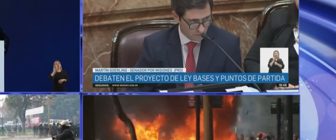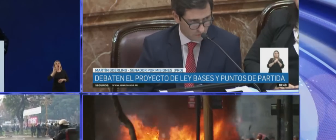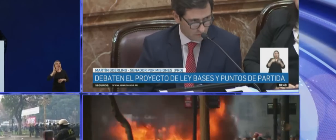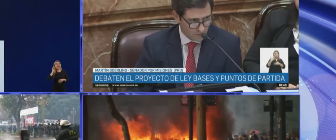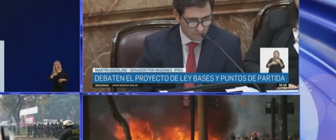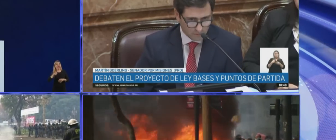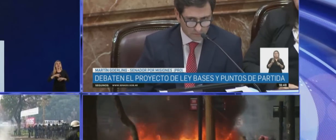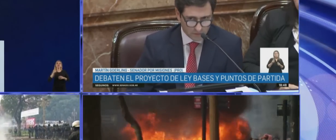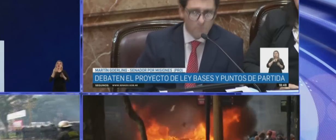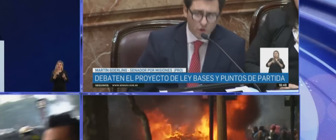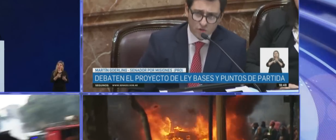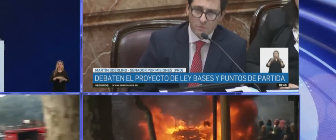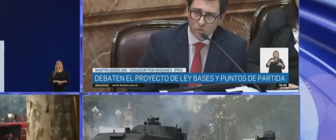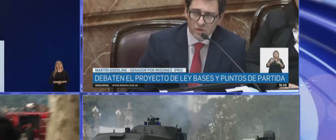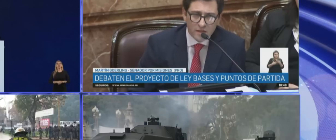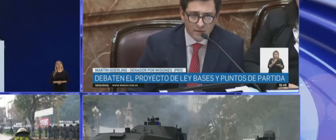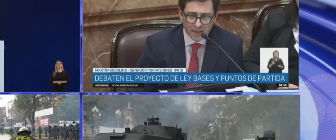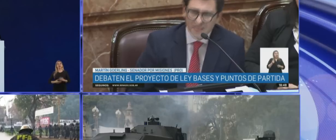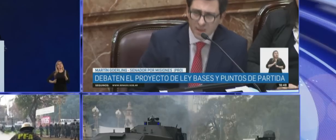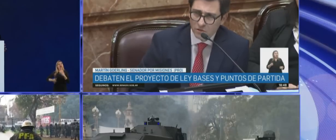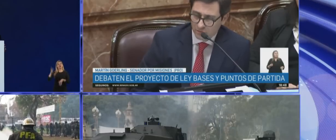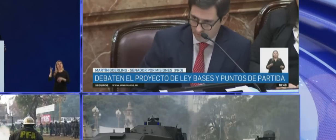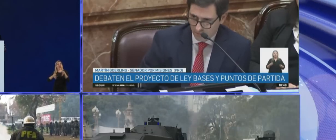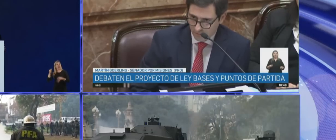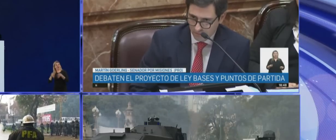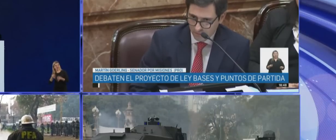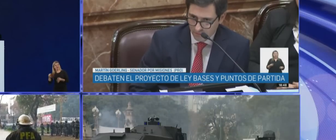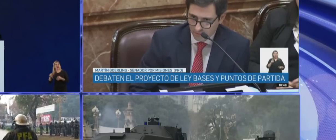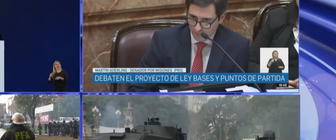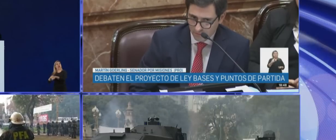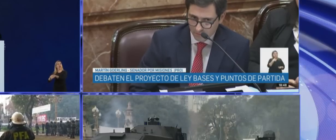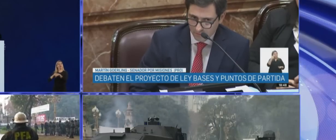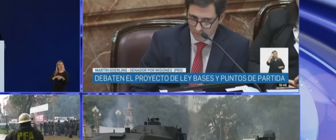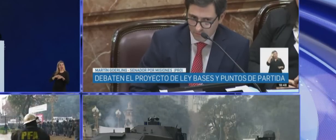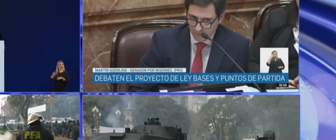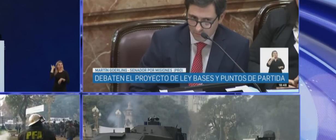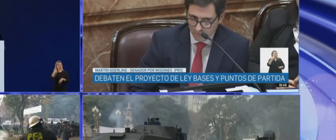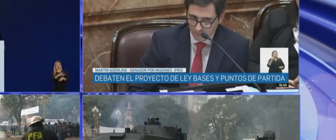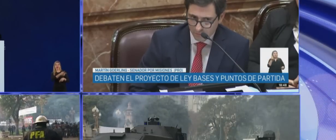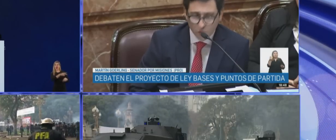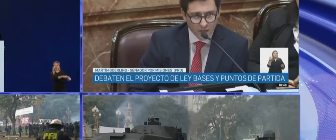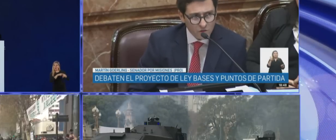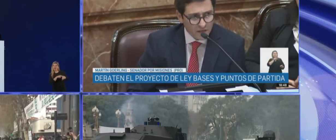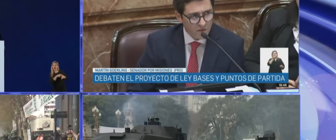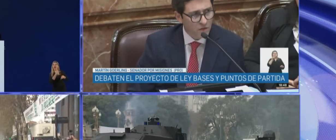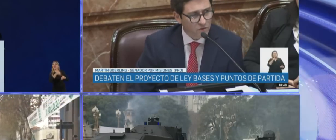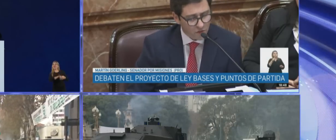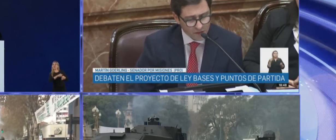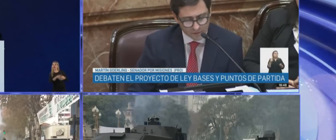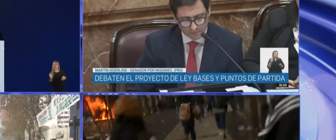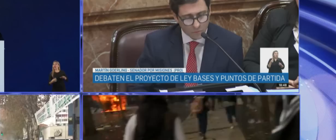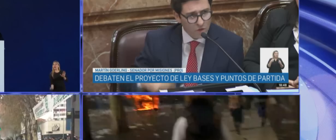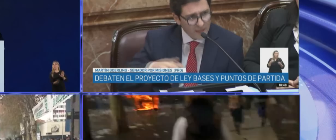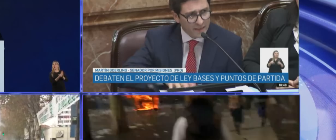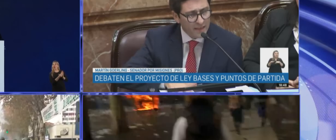Si ustedes se fijan, la mayoría de los analistas en esos momentos nos recomendaban poner la tasa de interés